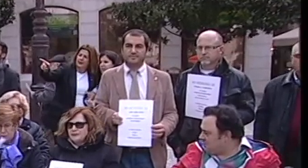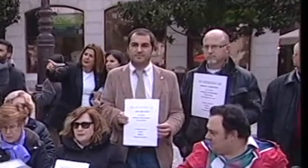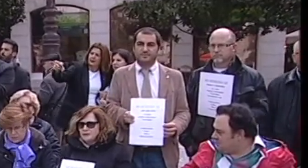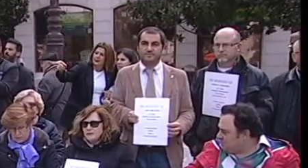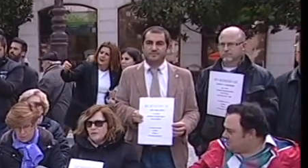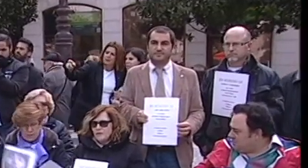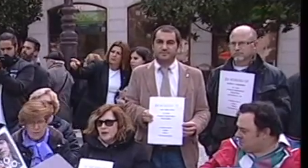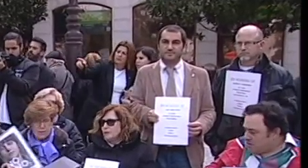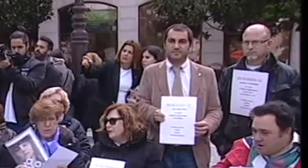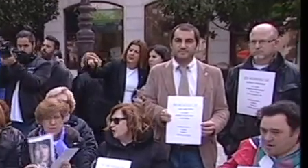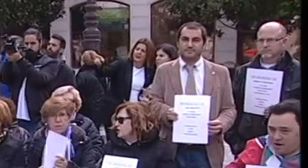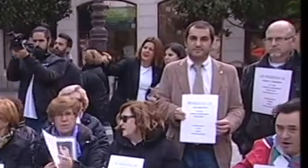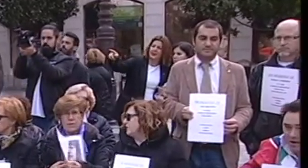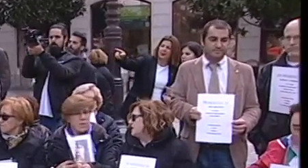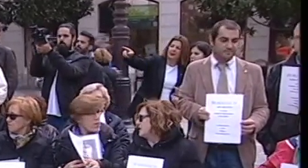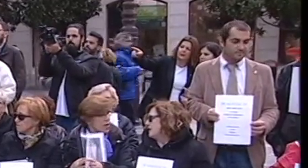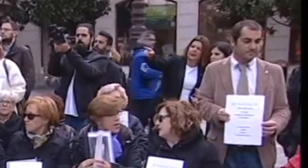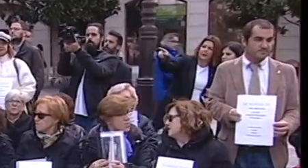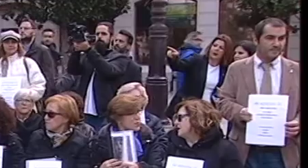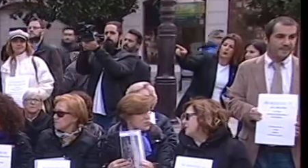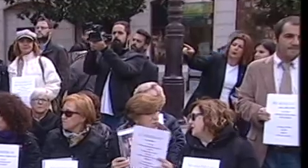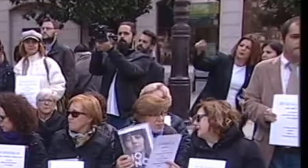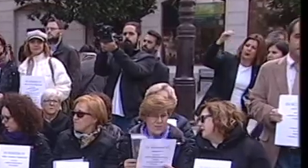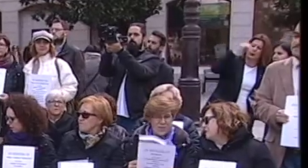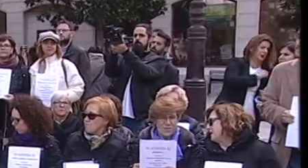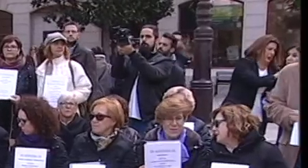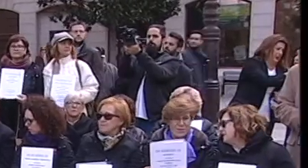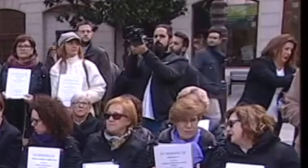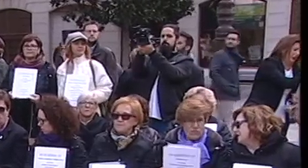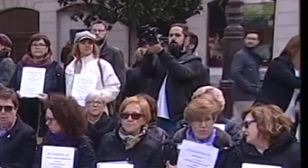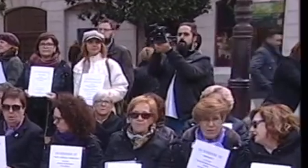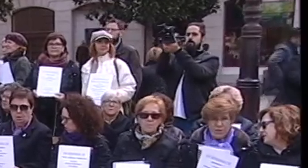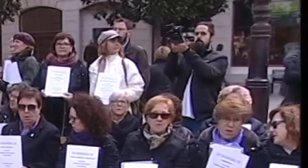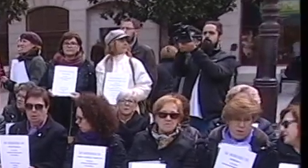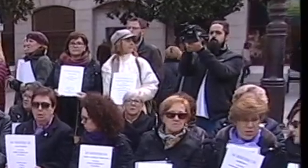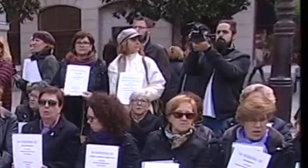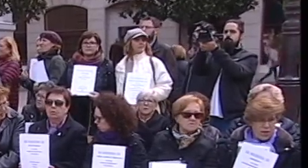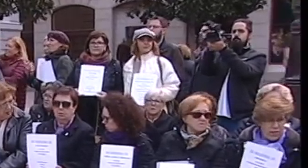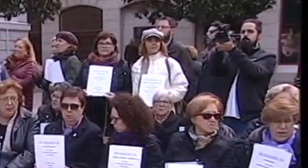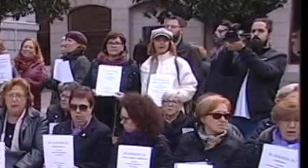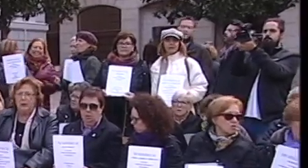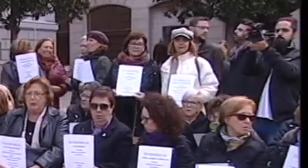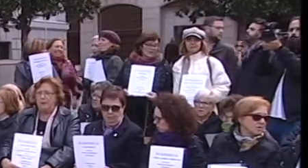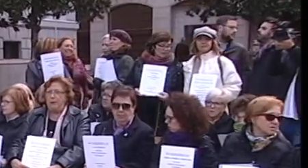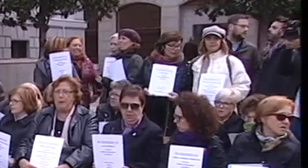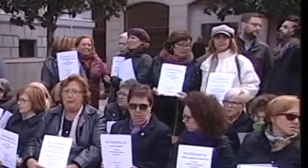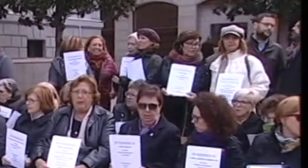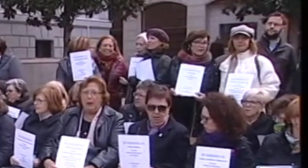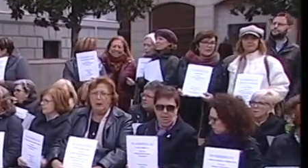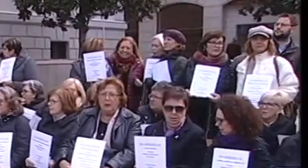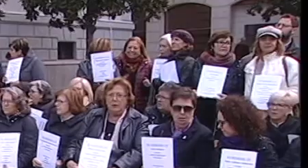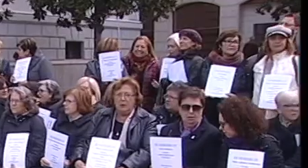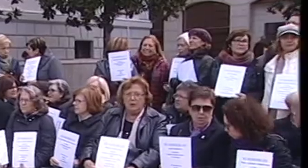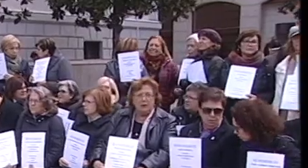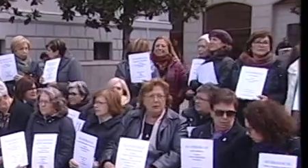actos que el Ayuntamiento de Granada ha convocado, ha previsto con motivo, como decimos, del Día Internacional contra